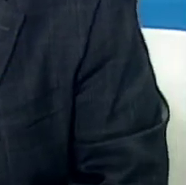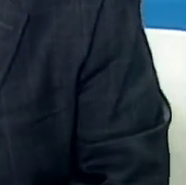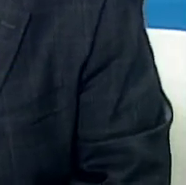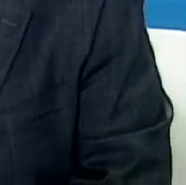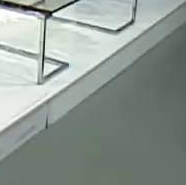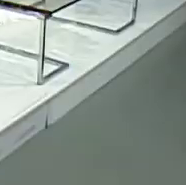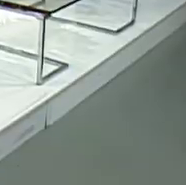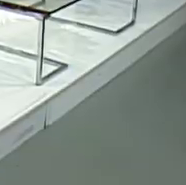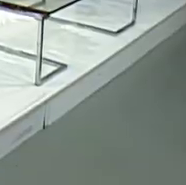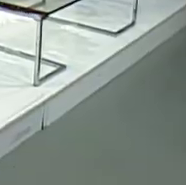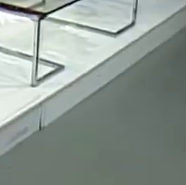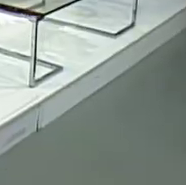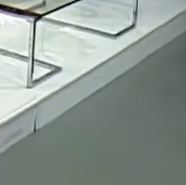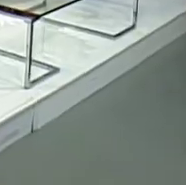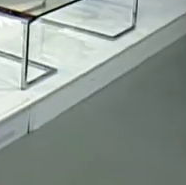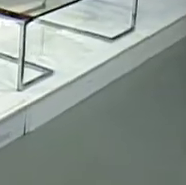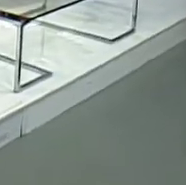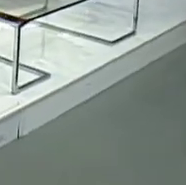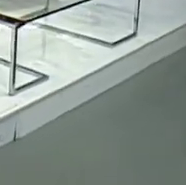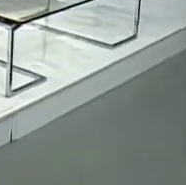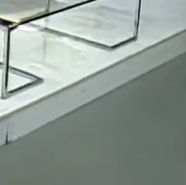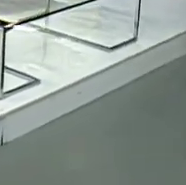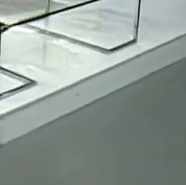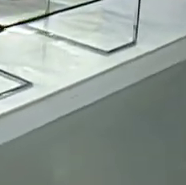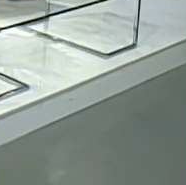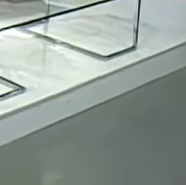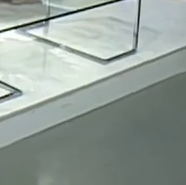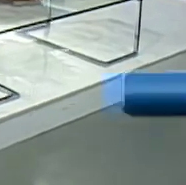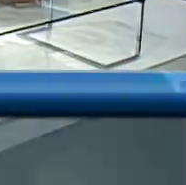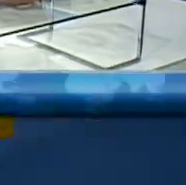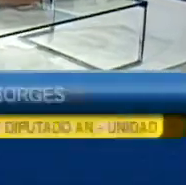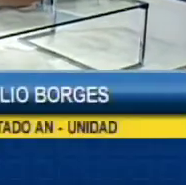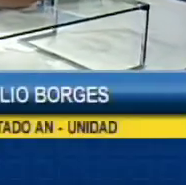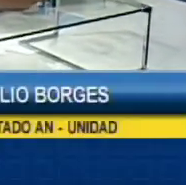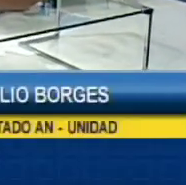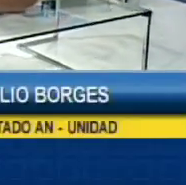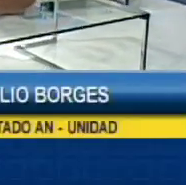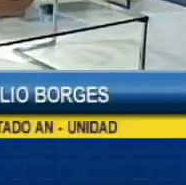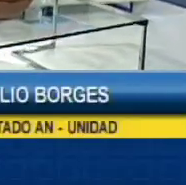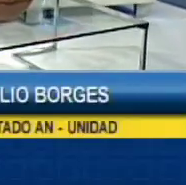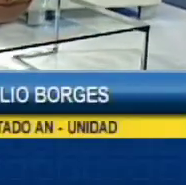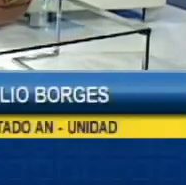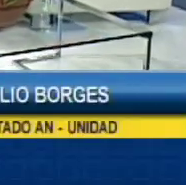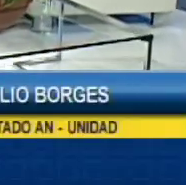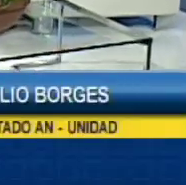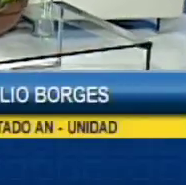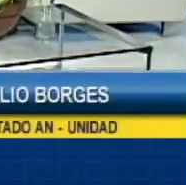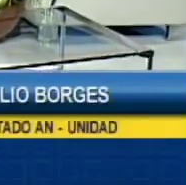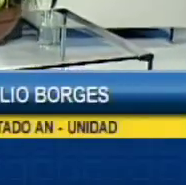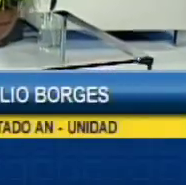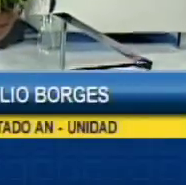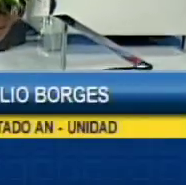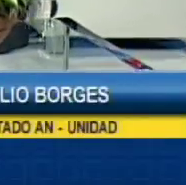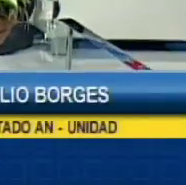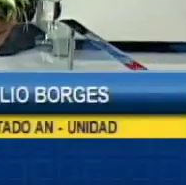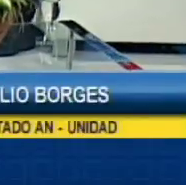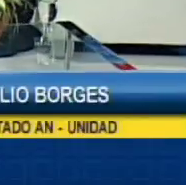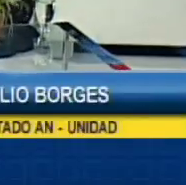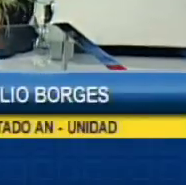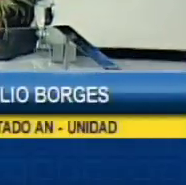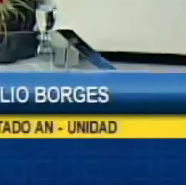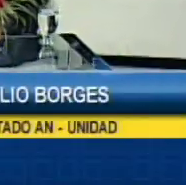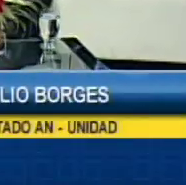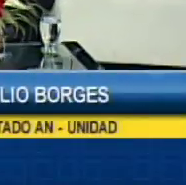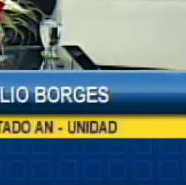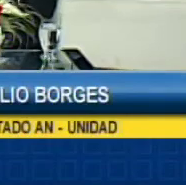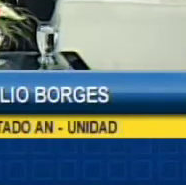muchas cosas. Está el tema de la escasez, está el tema de la inflación, el rendimiento del dinero que gana quien tiene trabajo. Claro. En ese sentido, ¿qué